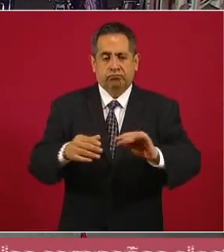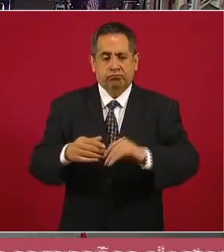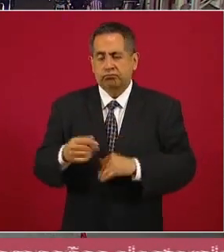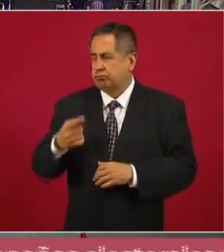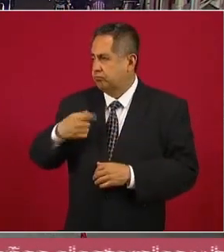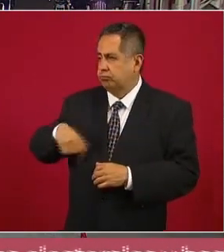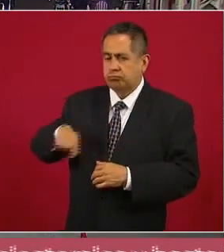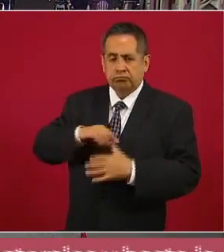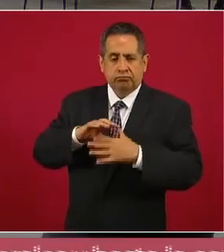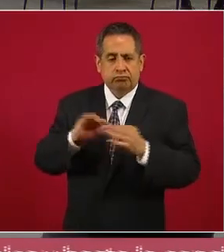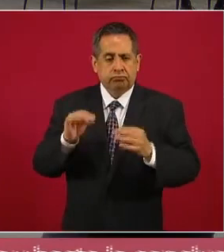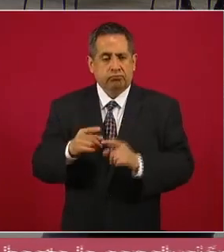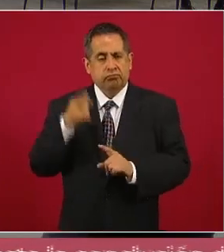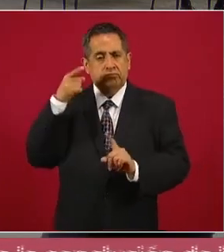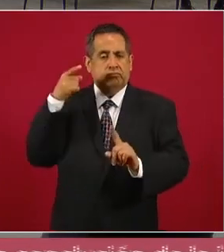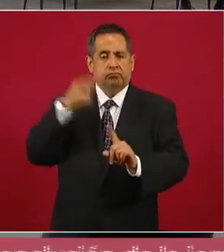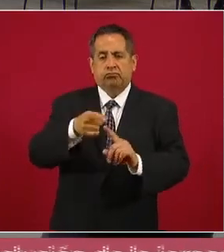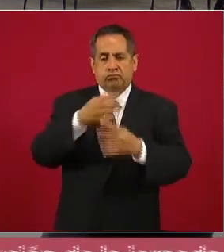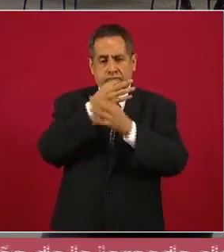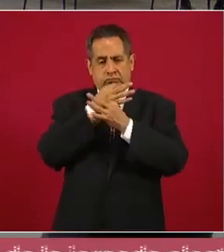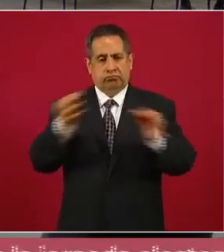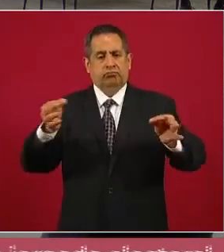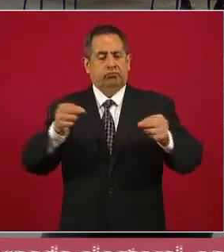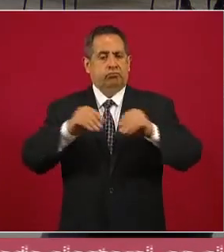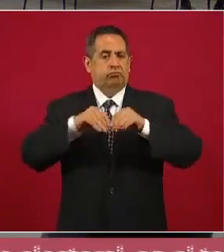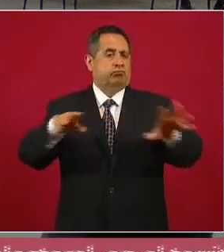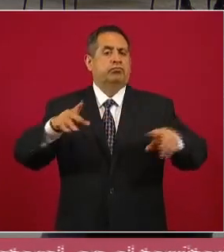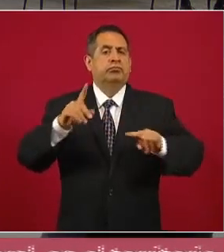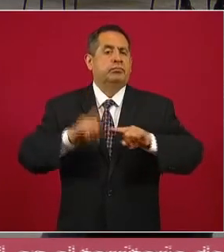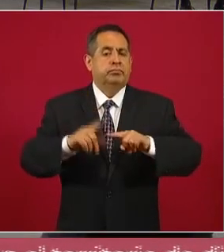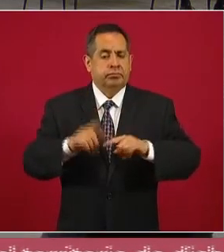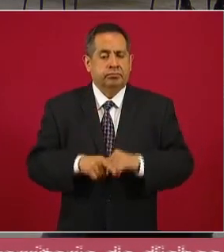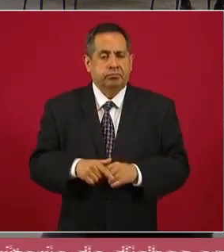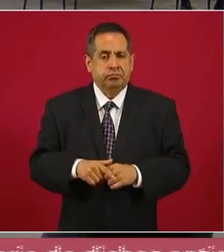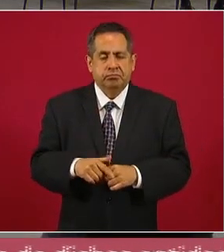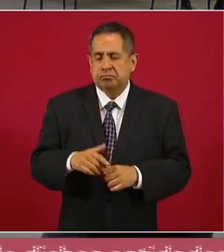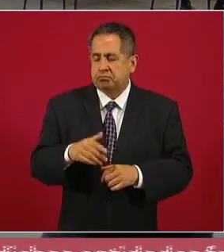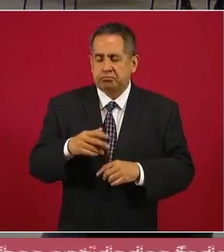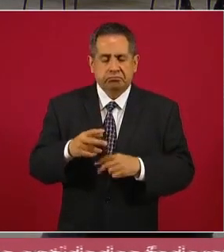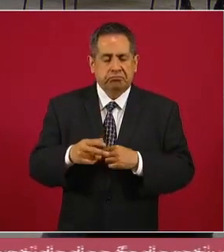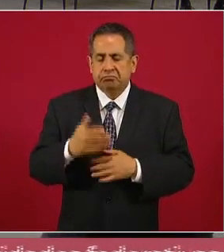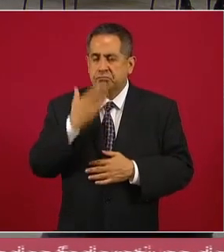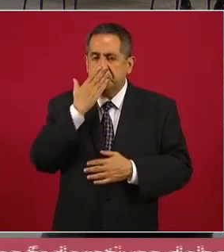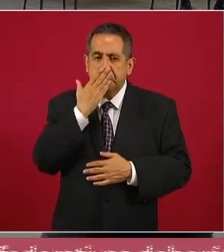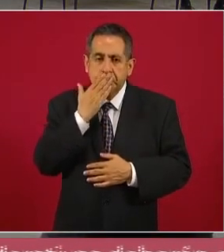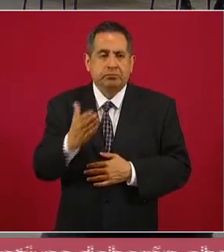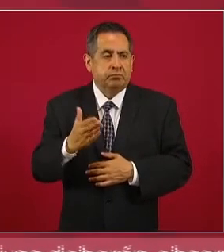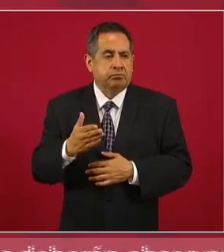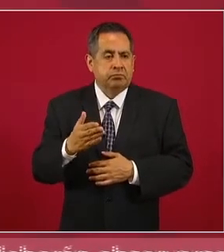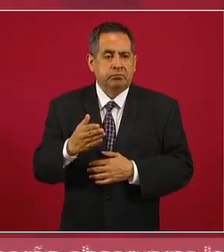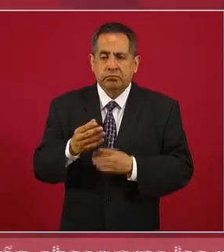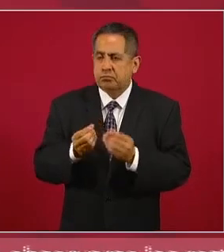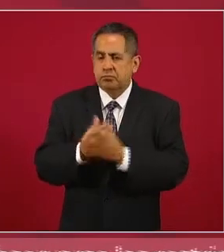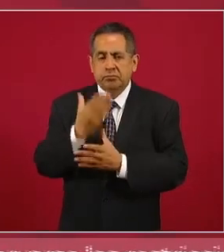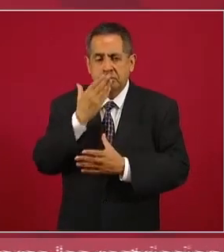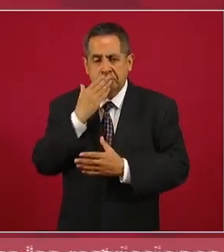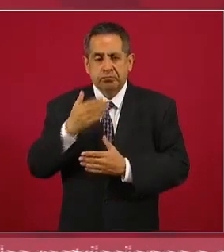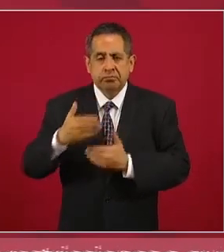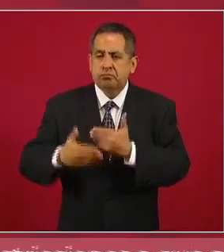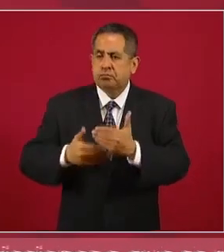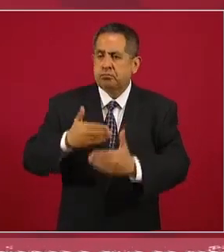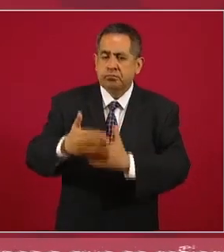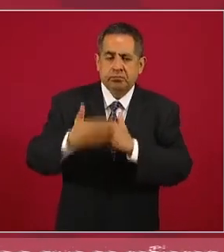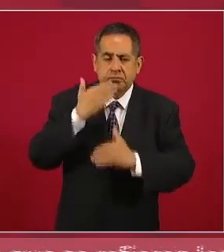tenemos solo un mensaje general: el hecho de que vamos bien, y esto sustentado en dos elementos,